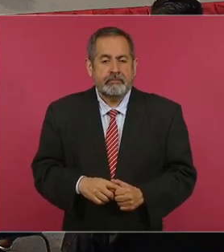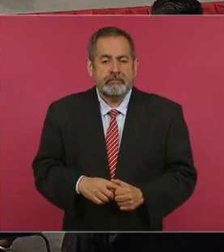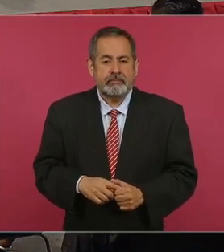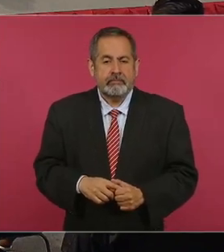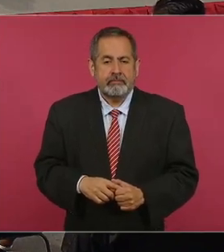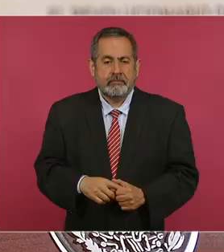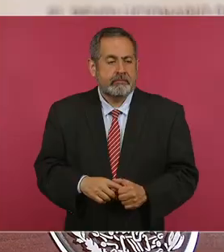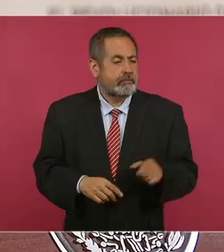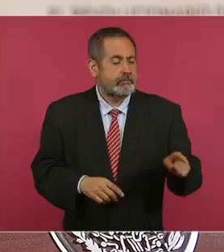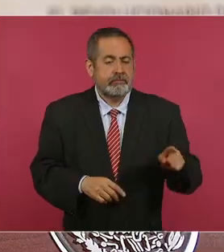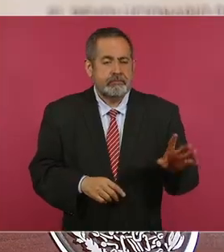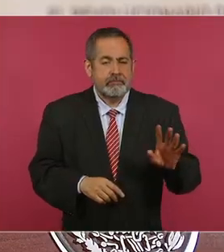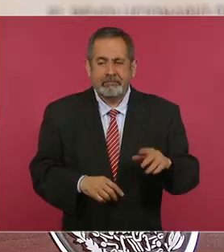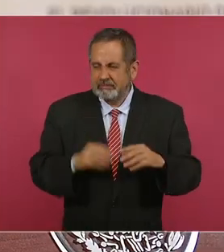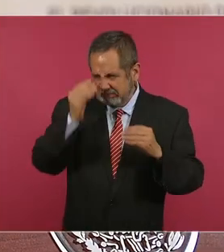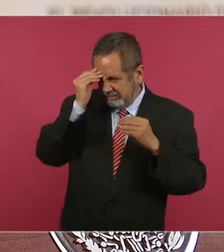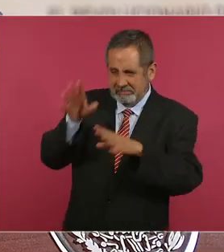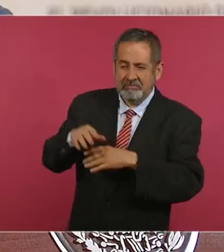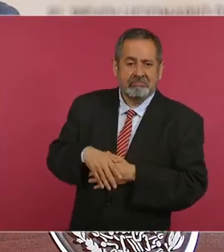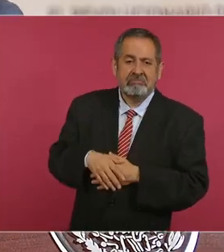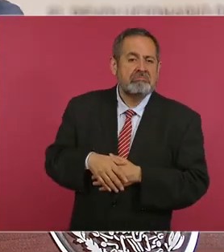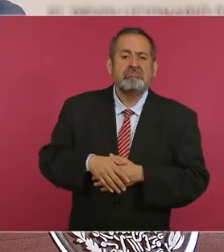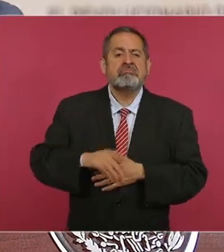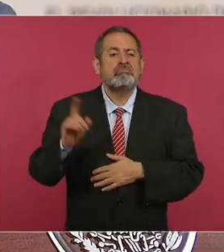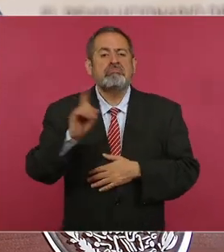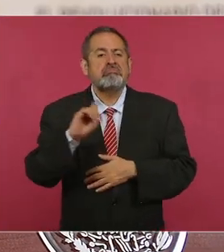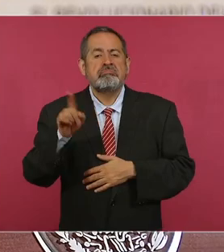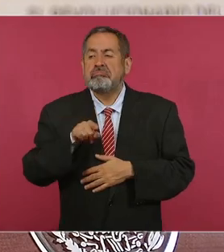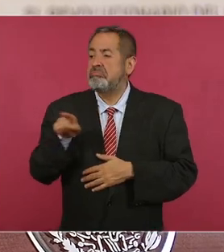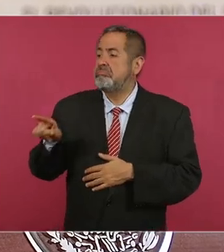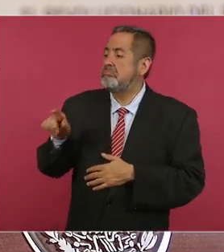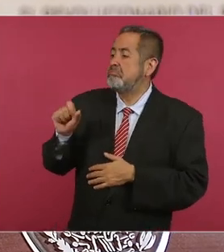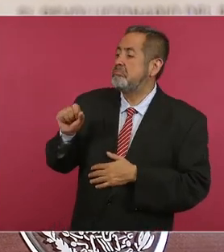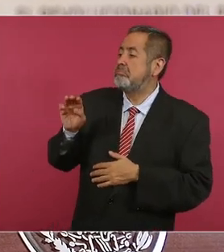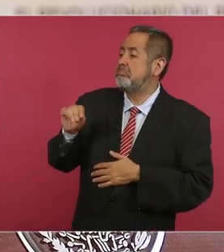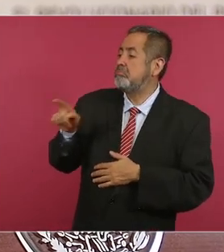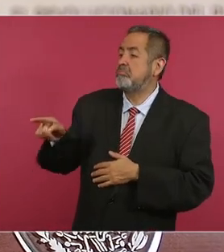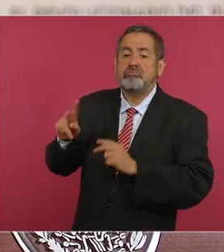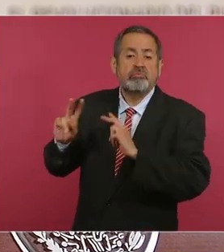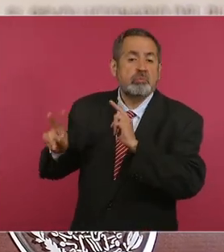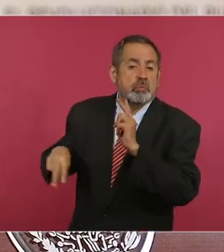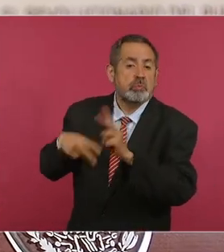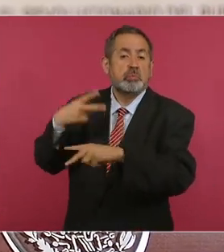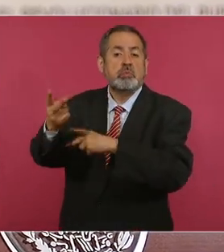se olvidaron de todo y empezaron a decir no a